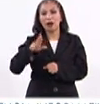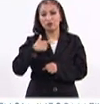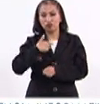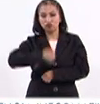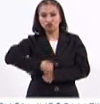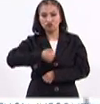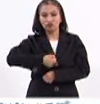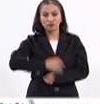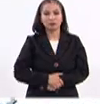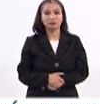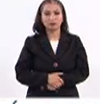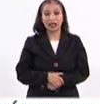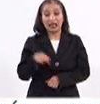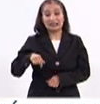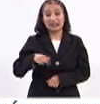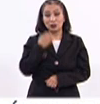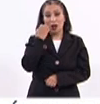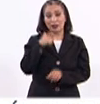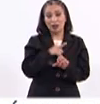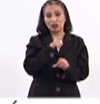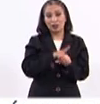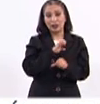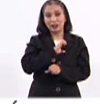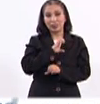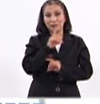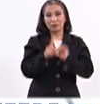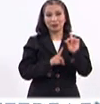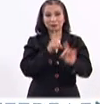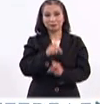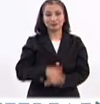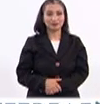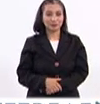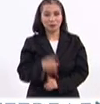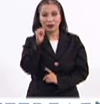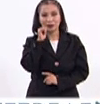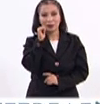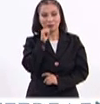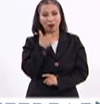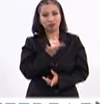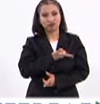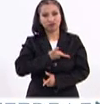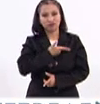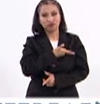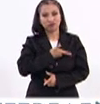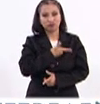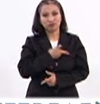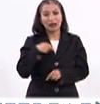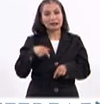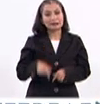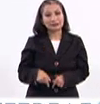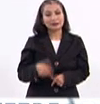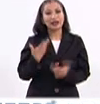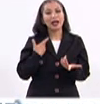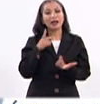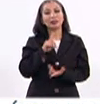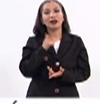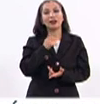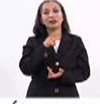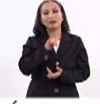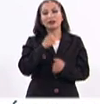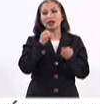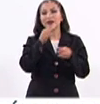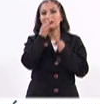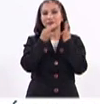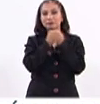un saludo acá desde la Escuela Nacional de Entrenadores Deportivos. Como siempre, un gran helado de nosotros, de Televisión Educativa, de la